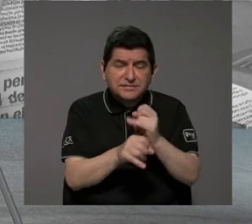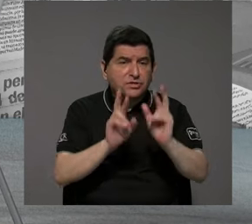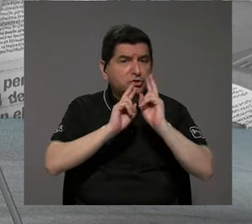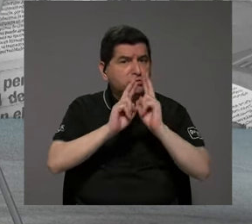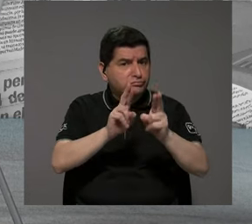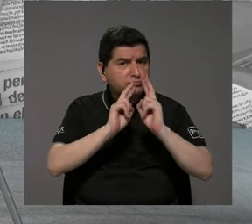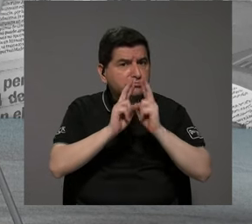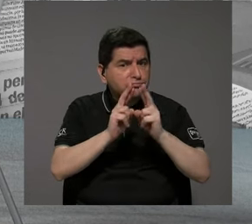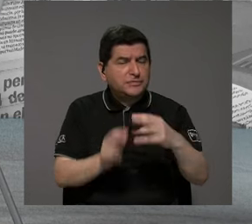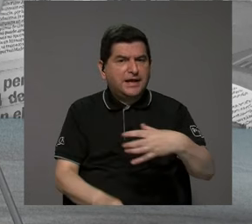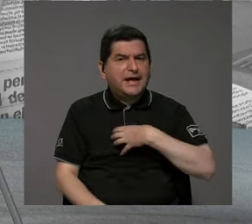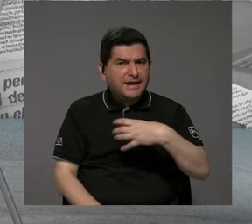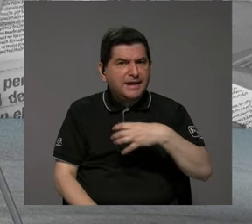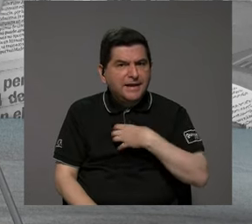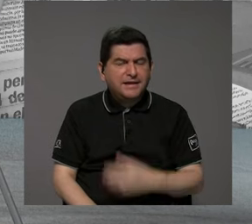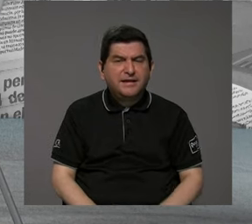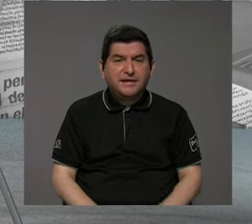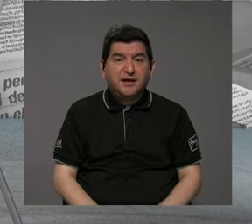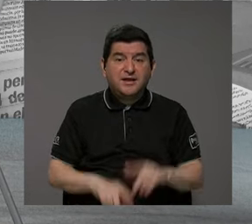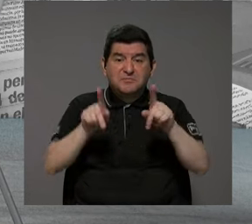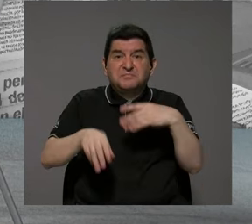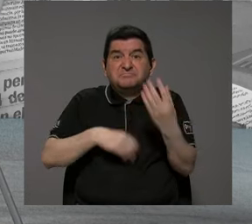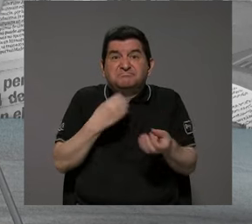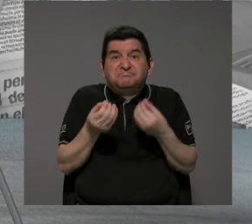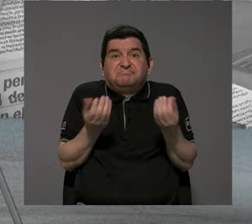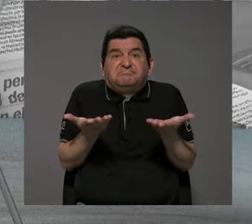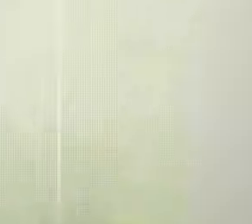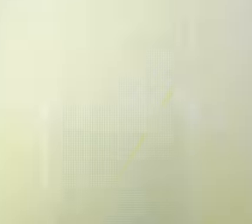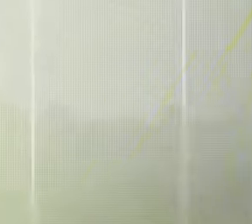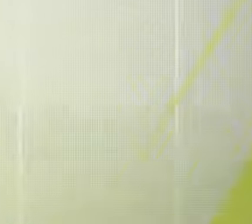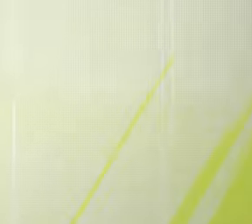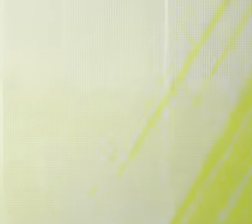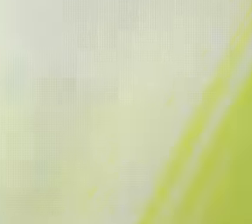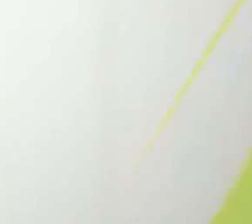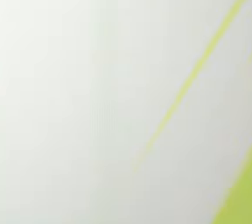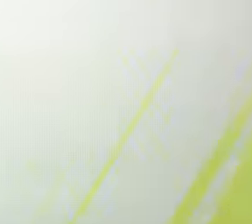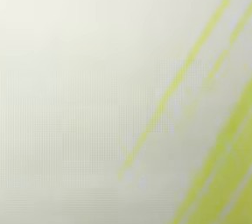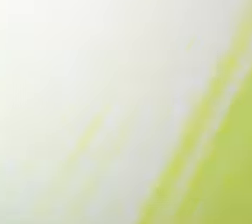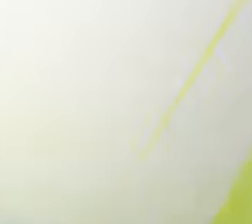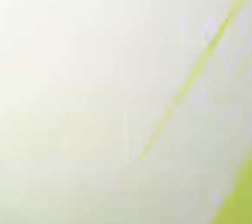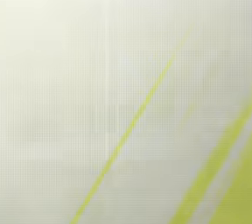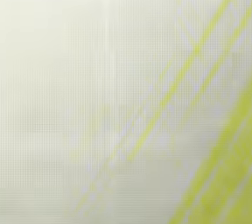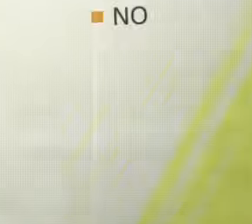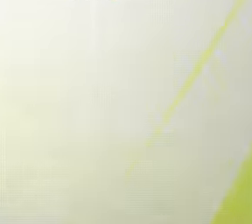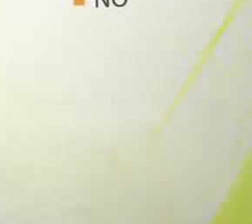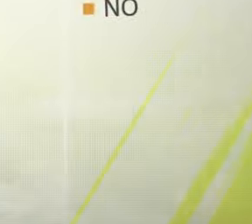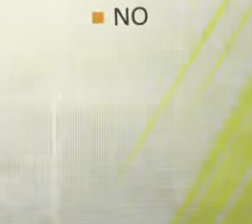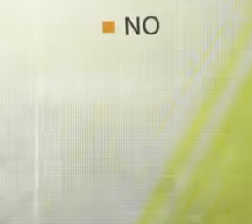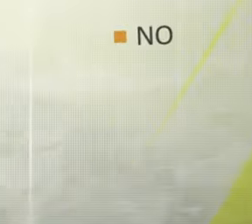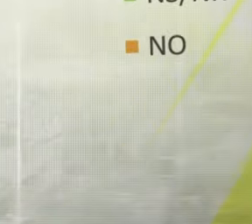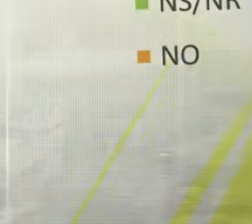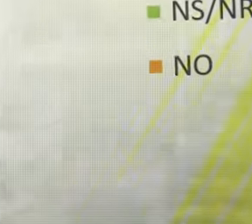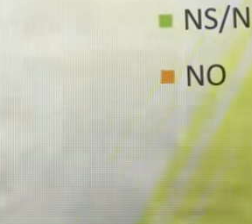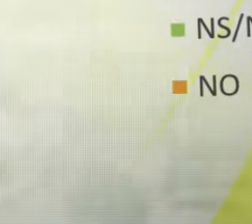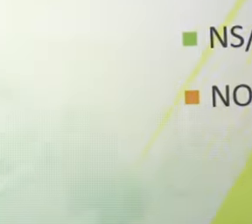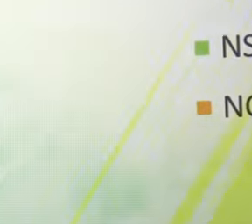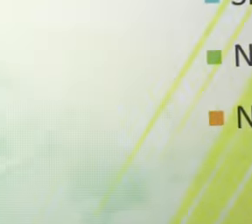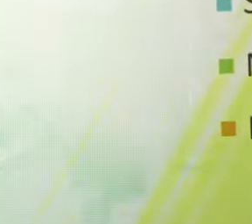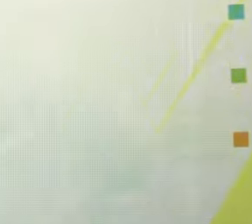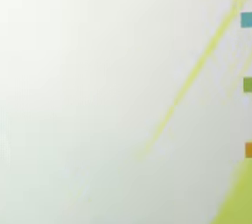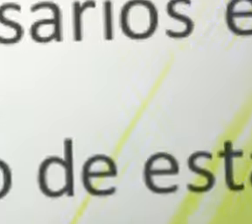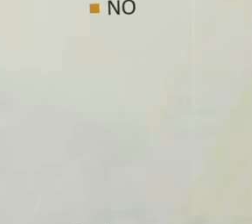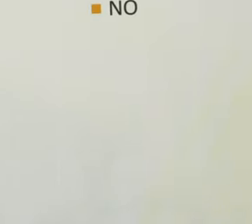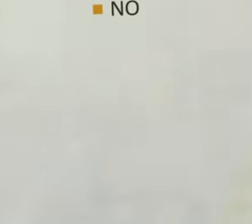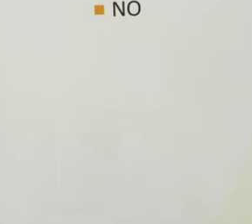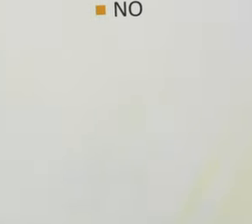respondiendo esas quejas qué le queda a la gente s yo aquí tengo que más de la mitad de las personas afirman que Evi no cumple con los